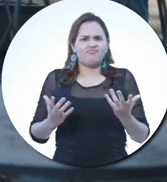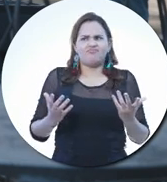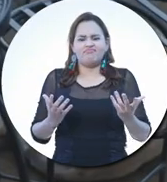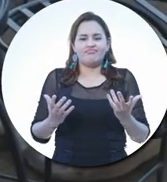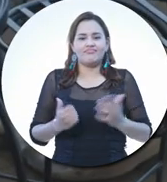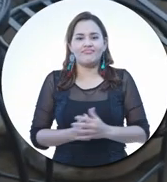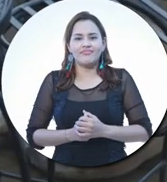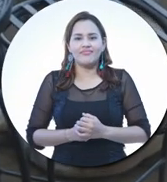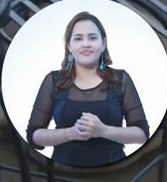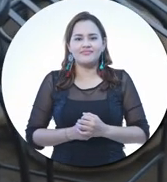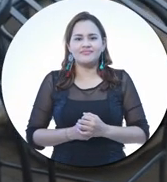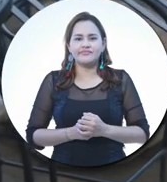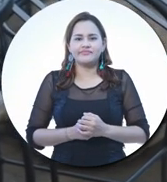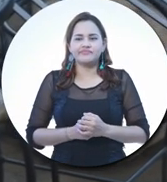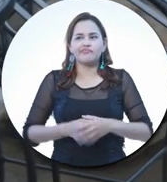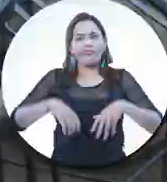¿Qué?